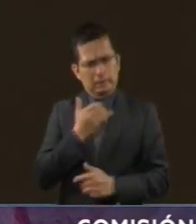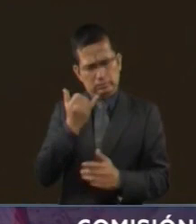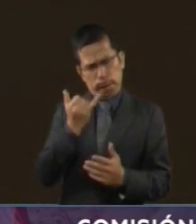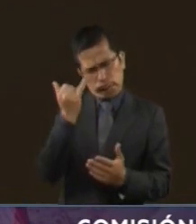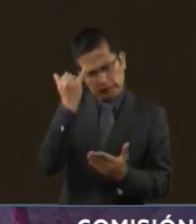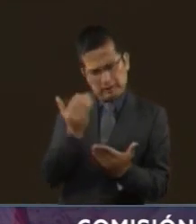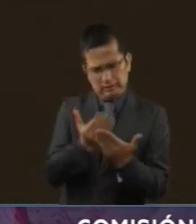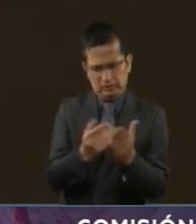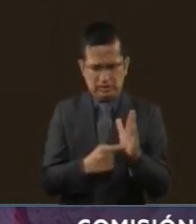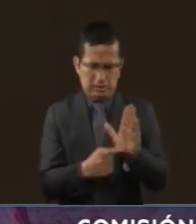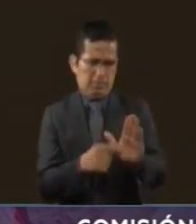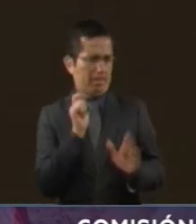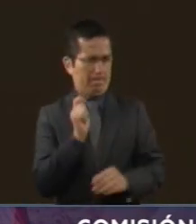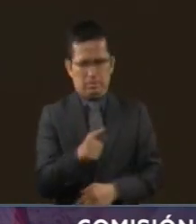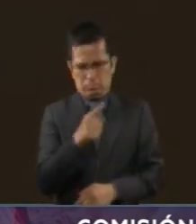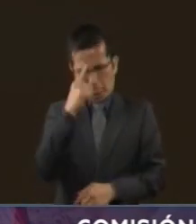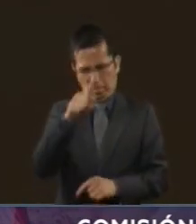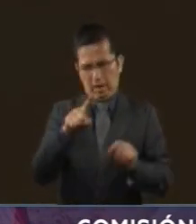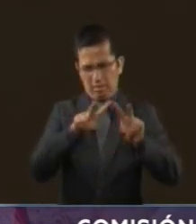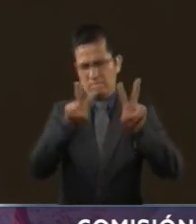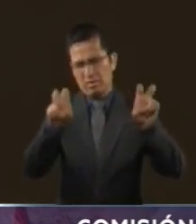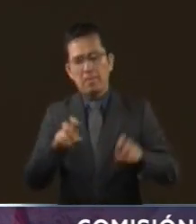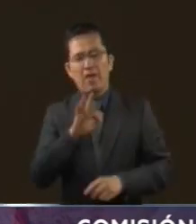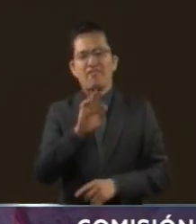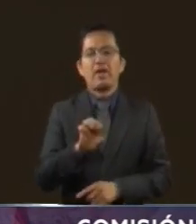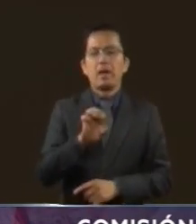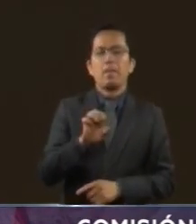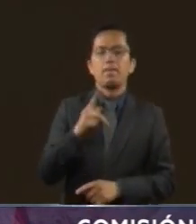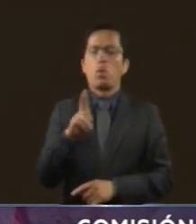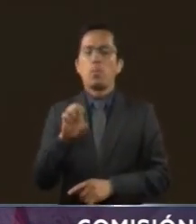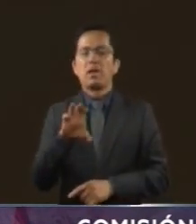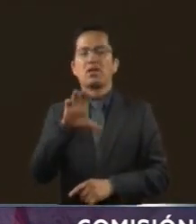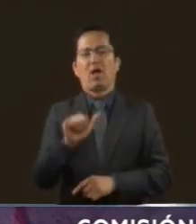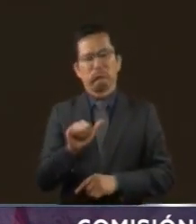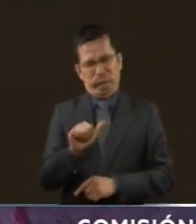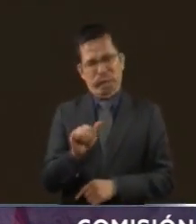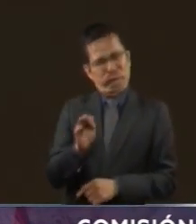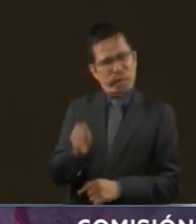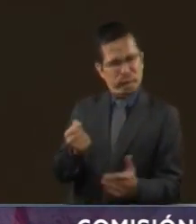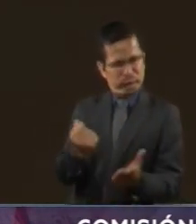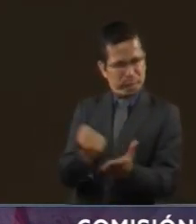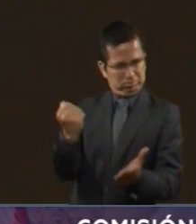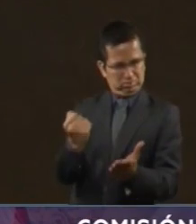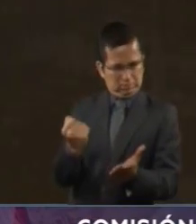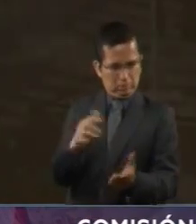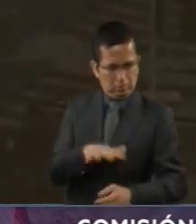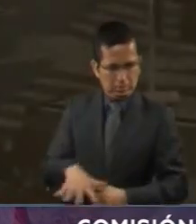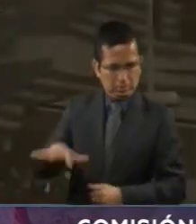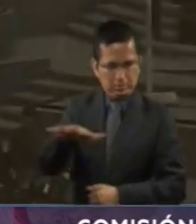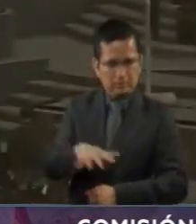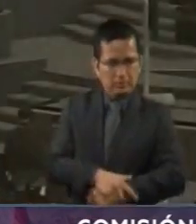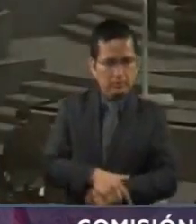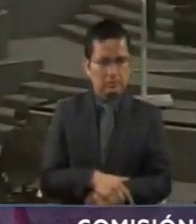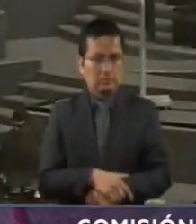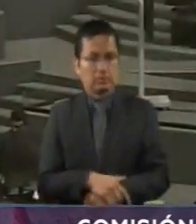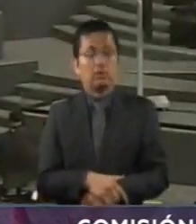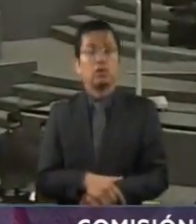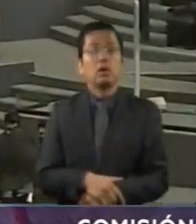fe pública. La actividad notarial exige compromiso, responsabilidad y